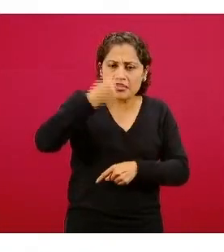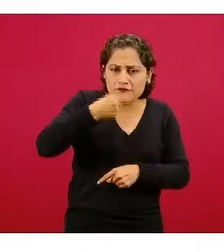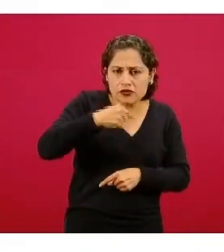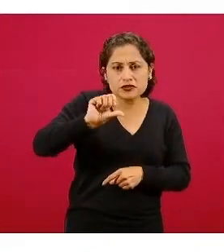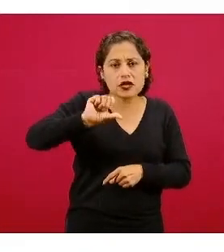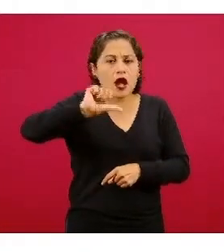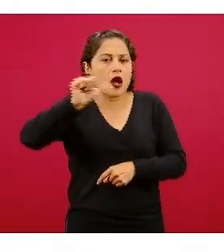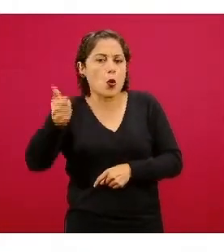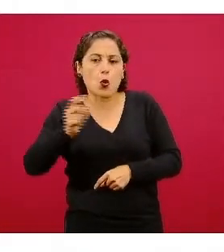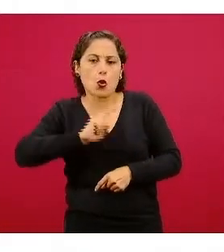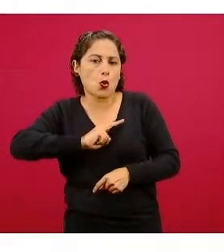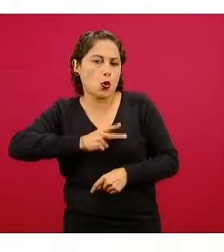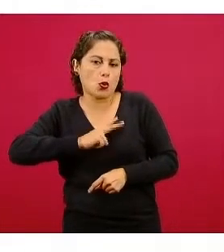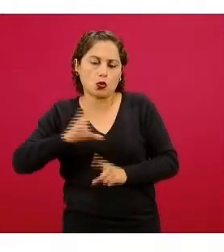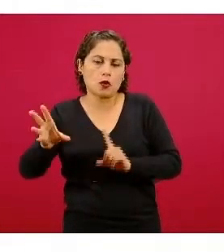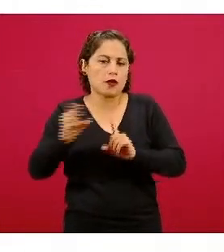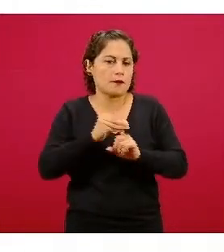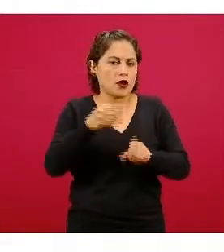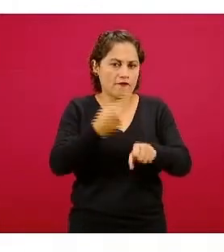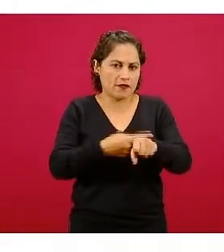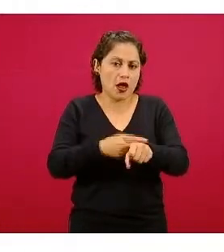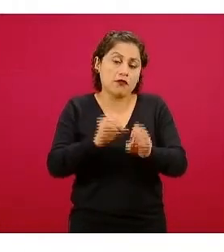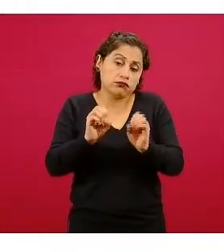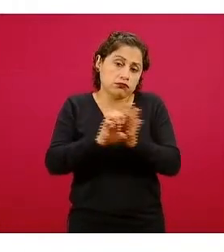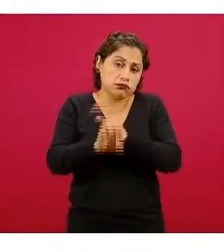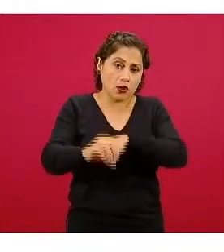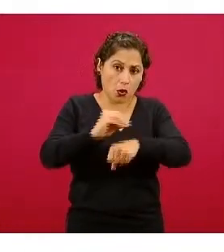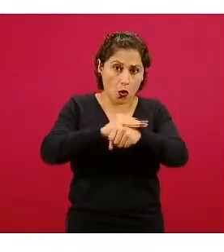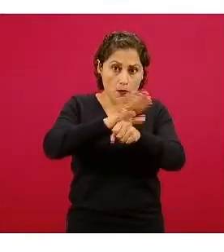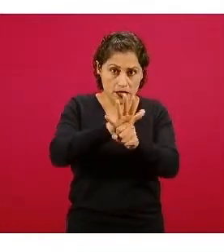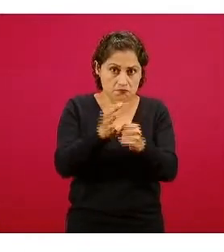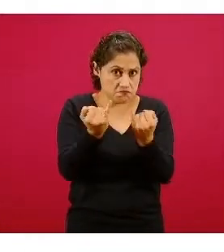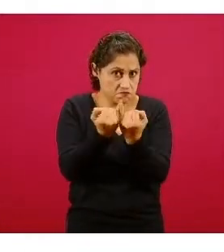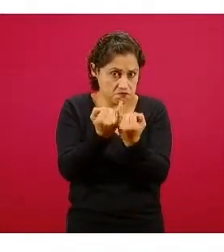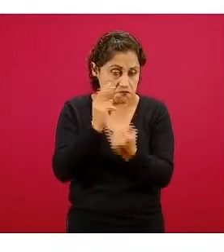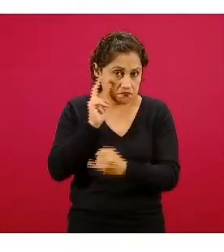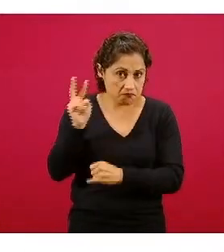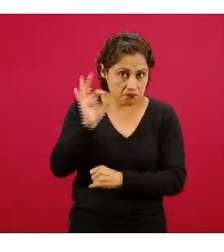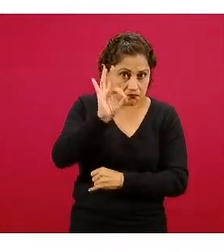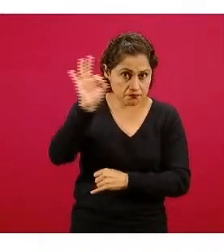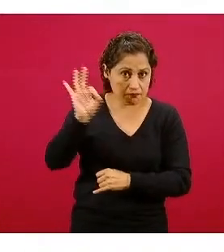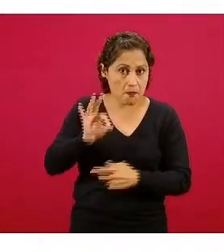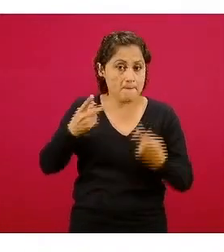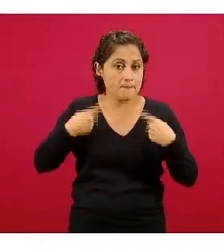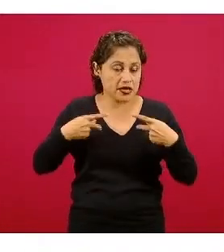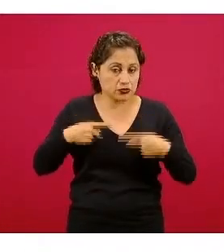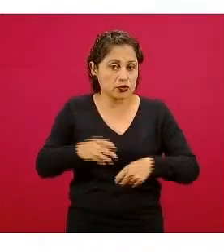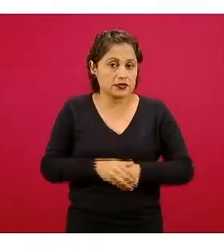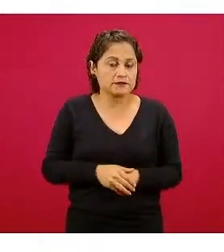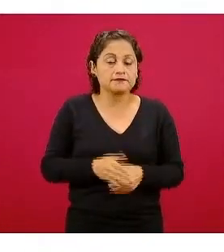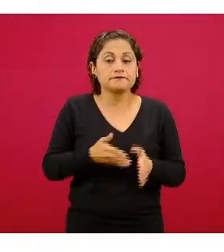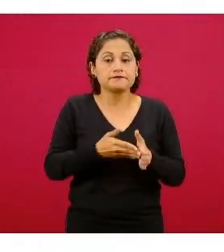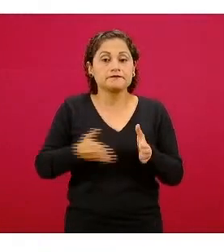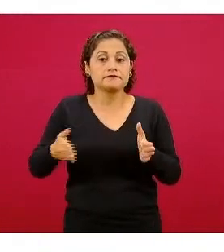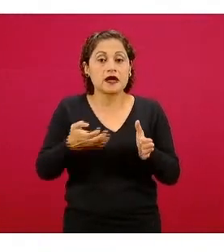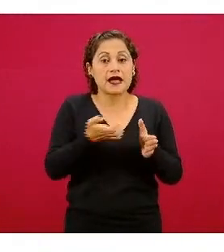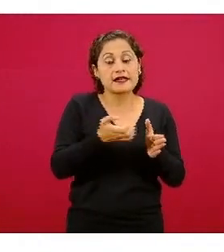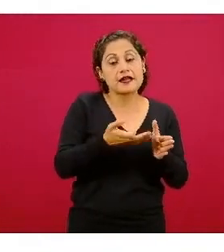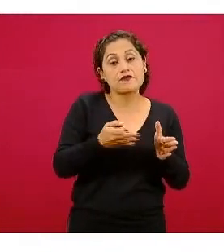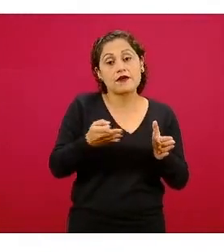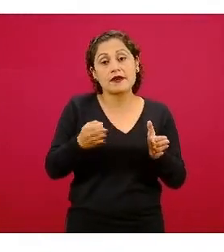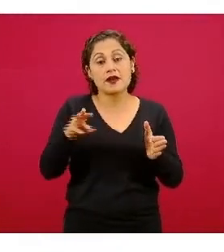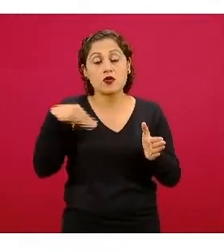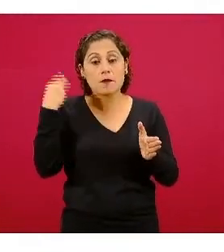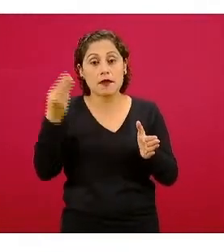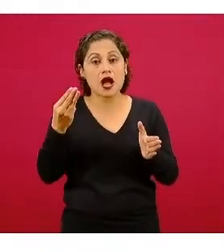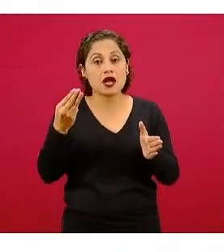tipo de enfermedad respiratoria como COVID. Y bueno, regularmente en enero, febrero y marzo hay un alza,